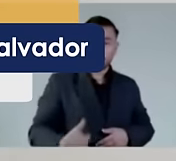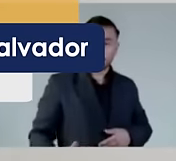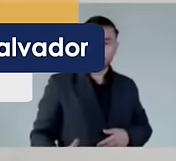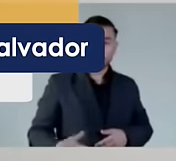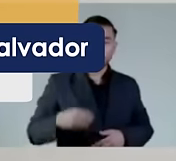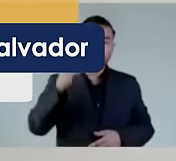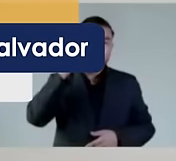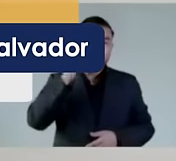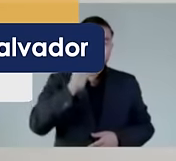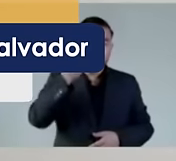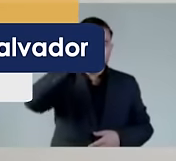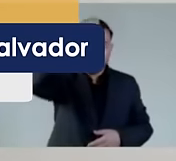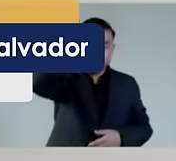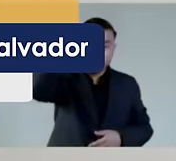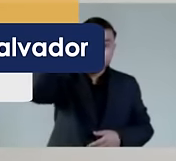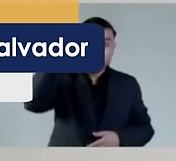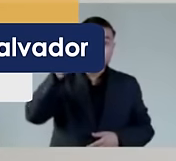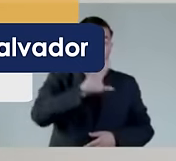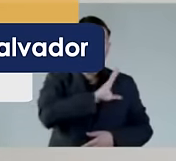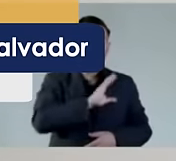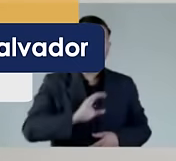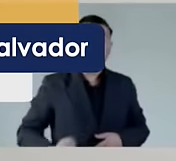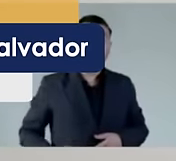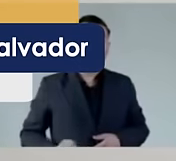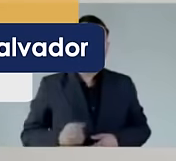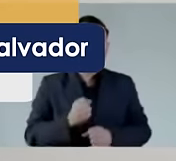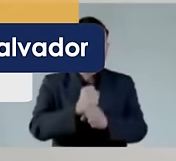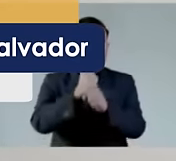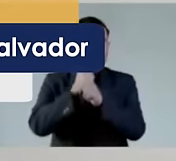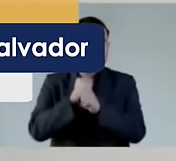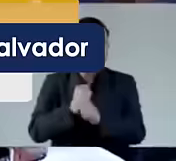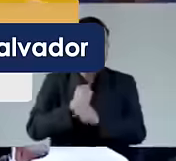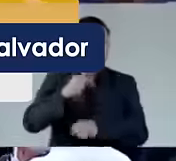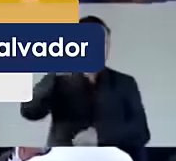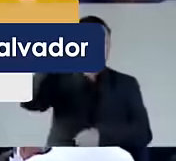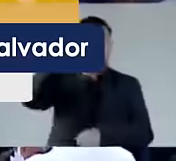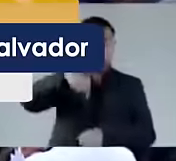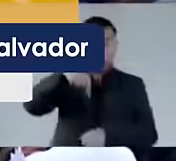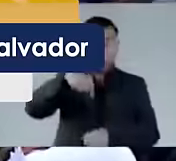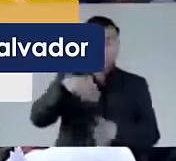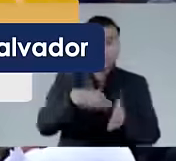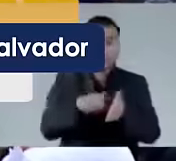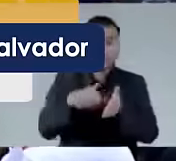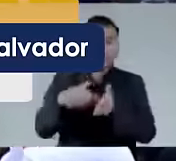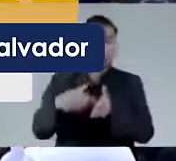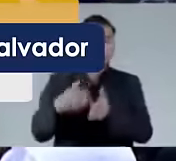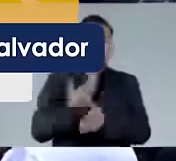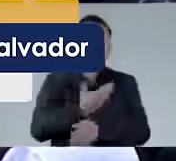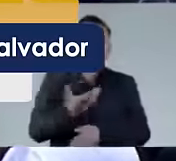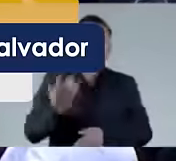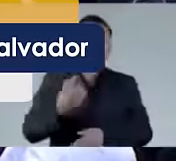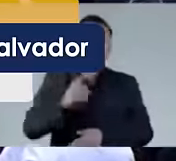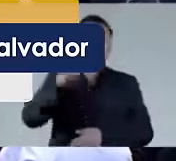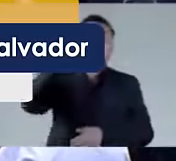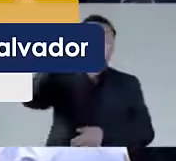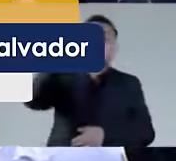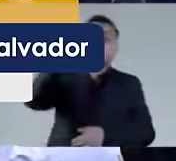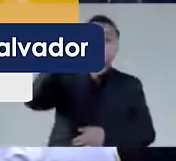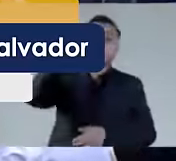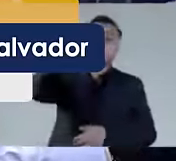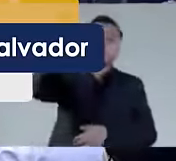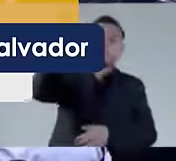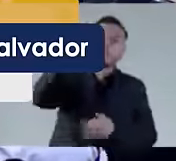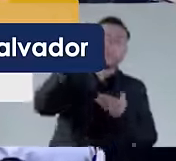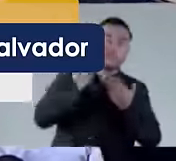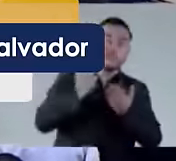a la presidencia del salvador con la seguridad de que de esta hora tendrá tu presencia y el poder de tu hijo que